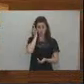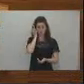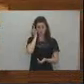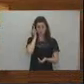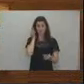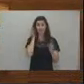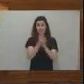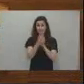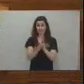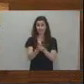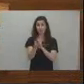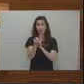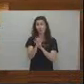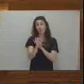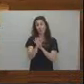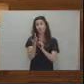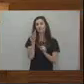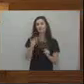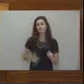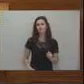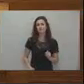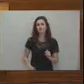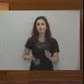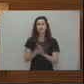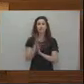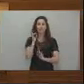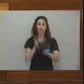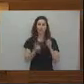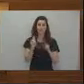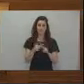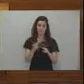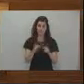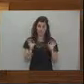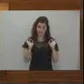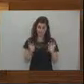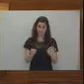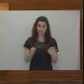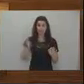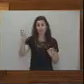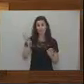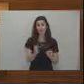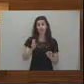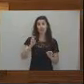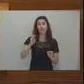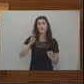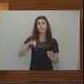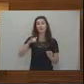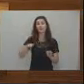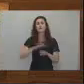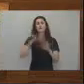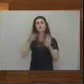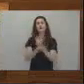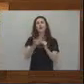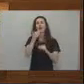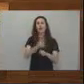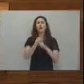que sigan metiéndose el dinero en el bolsillo. Esto son decisiones políticas. Aquí ha venido Manuel Menéndez a dar explicaciones de lo que pasó con